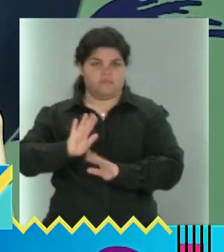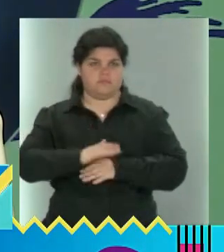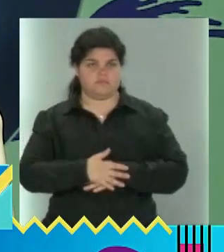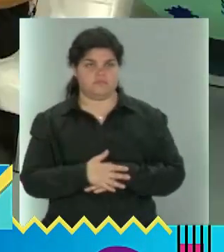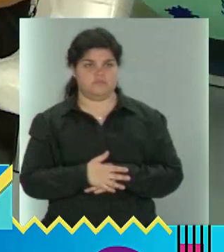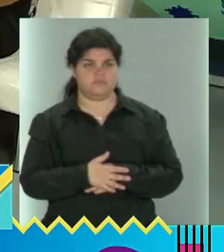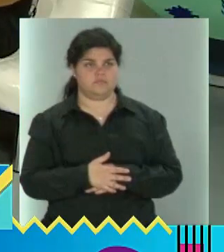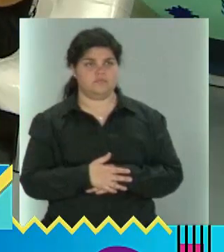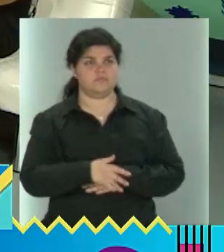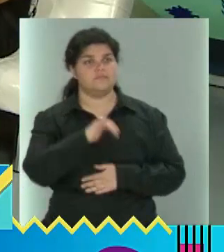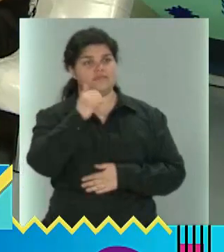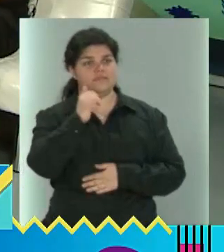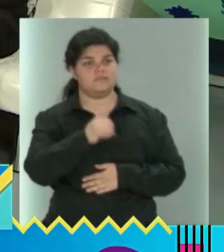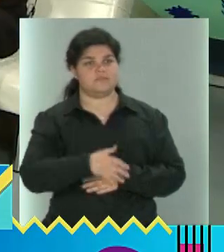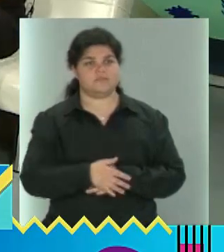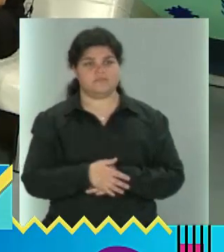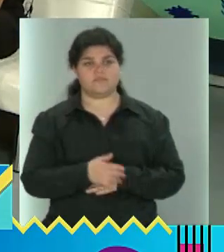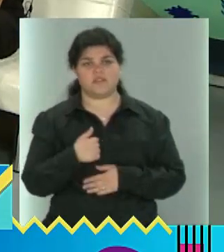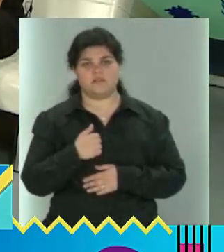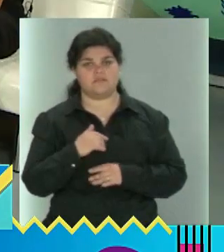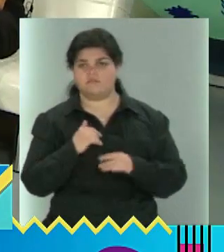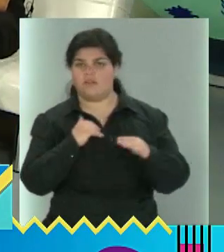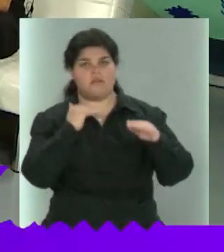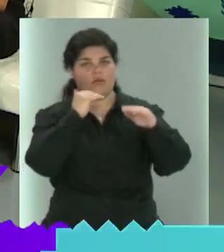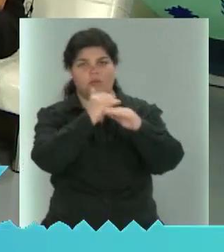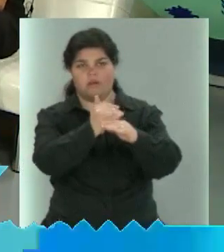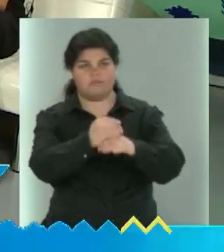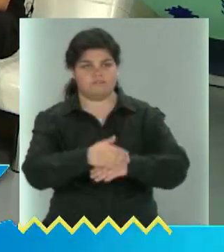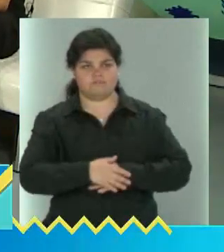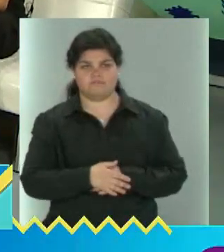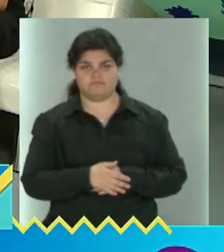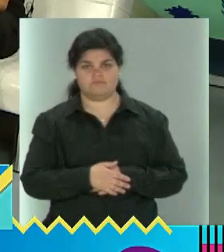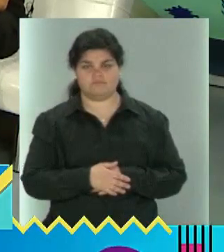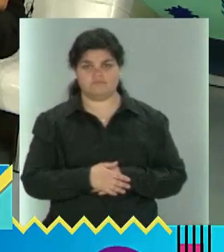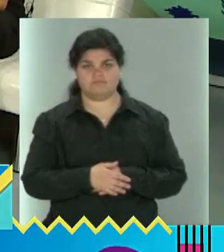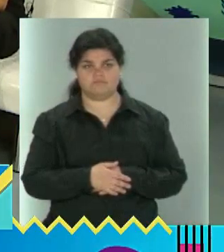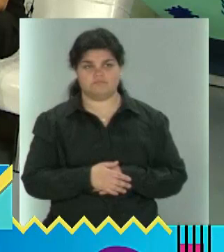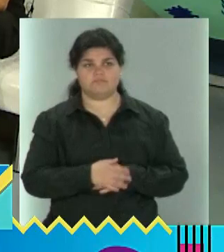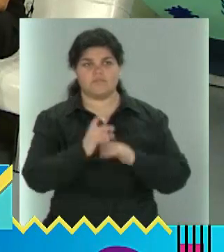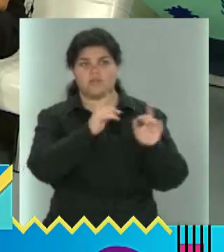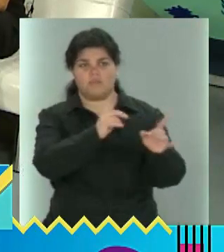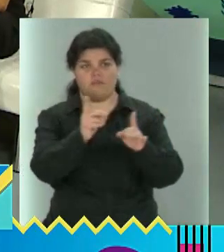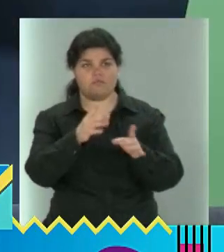¿Edgardo? Sí, no, yo realmente coincido con lo que dicen los profesores, el maestro.